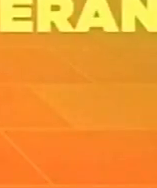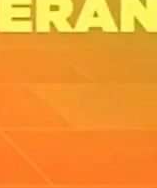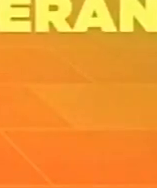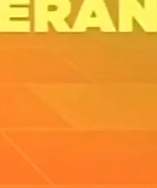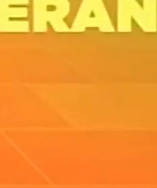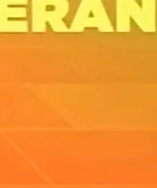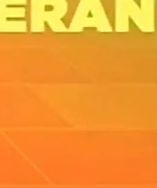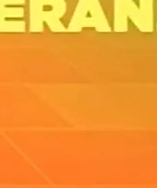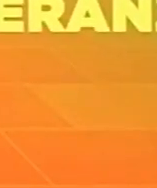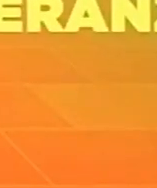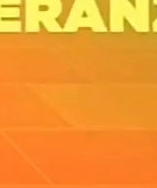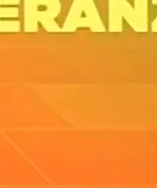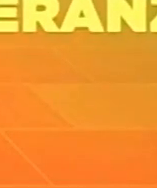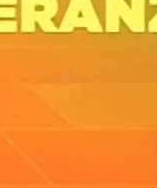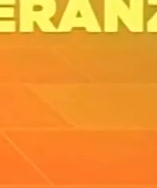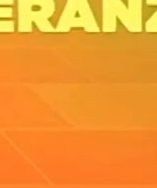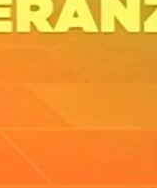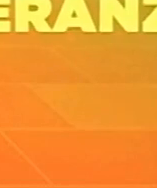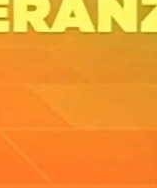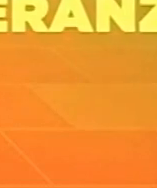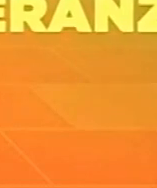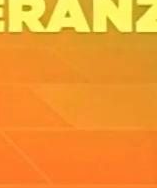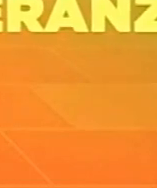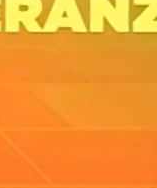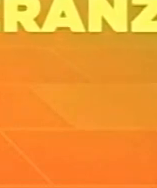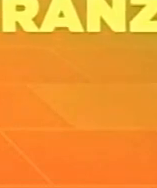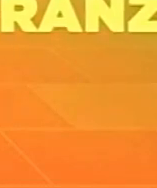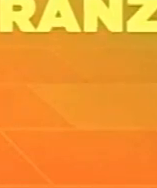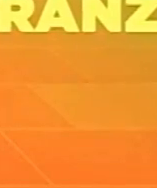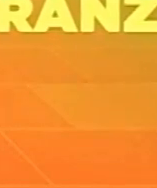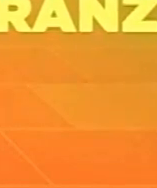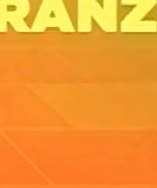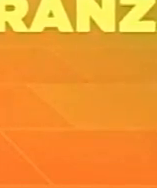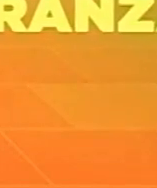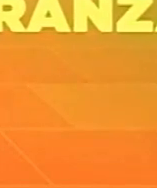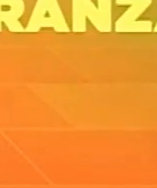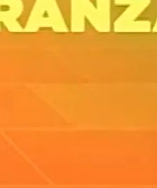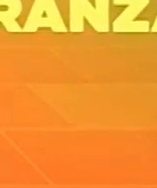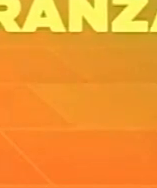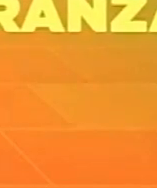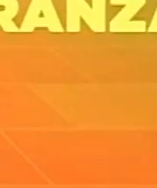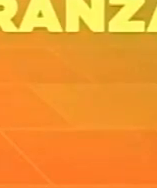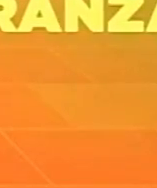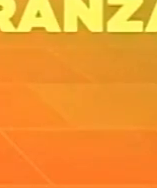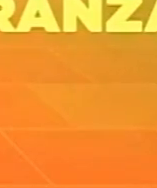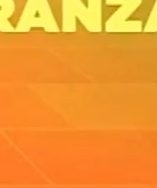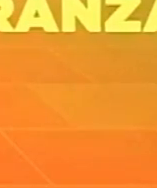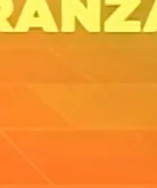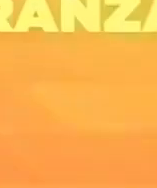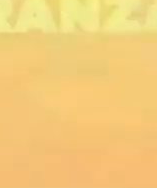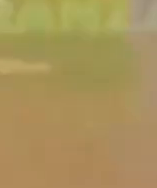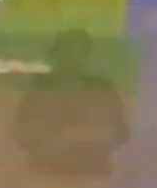dilo todo. Con Loto se disfruta en Navidad. Loto, te cambia la vida.